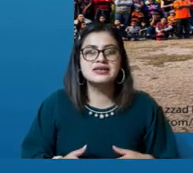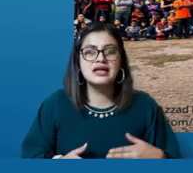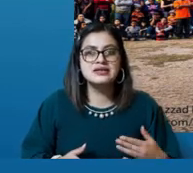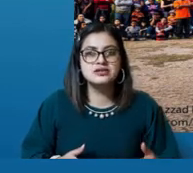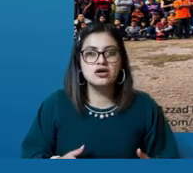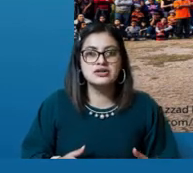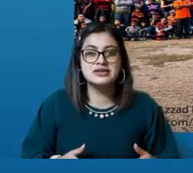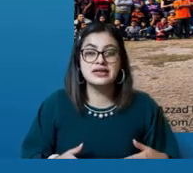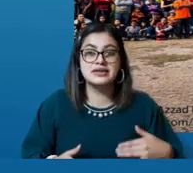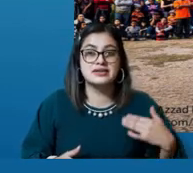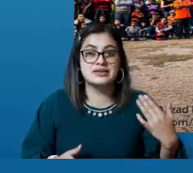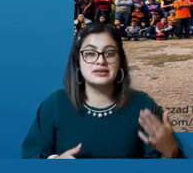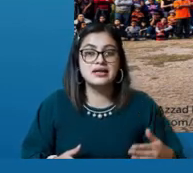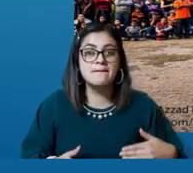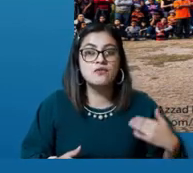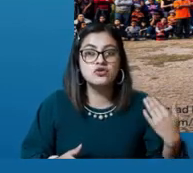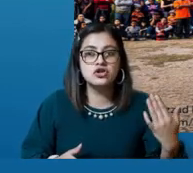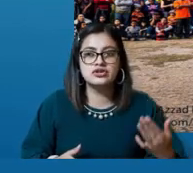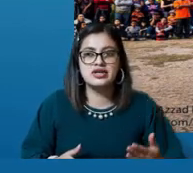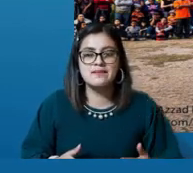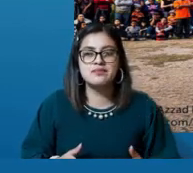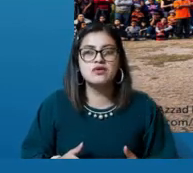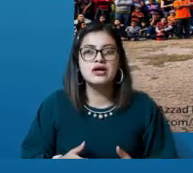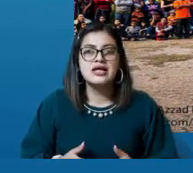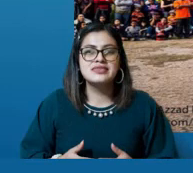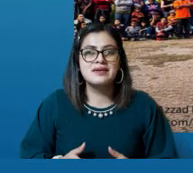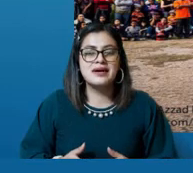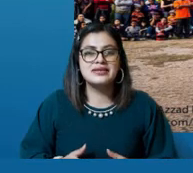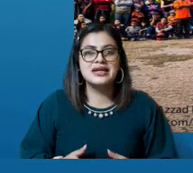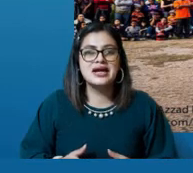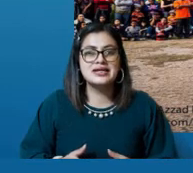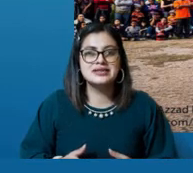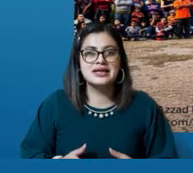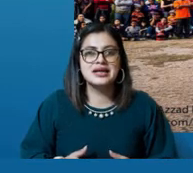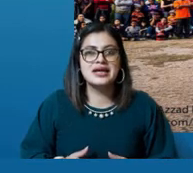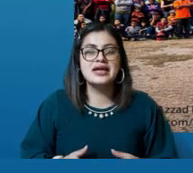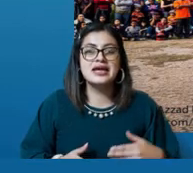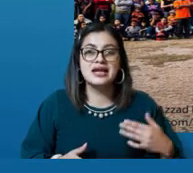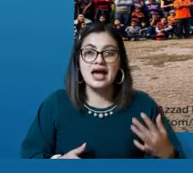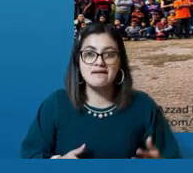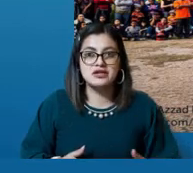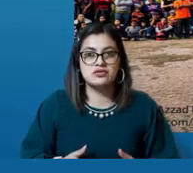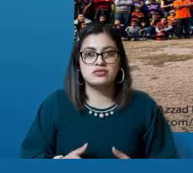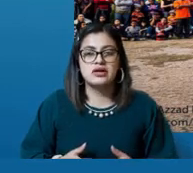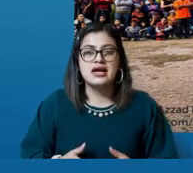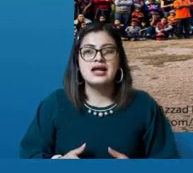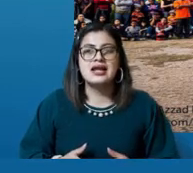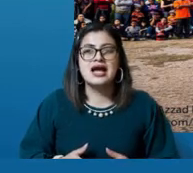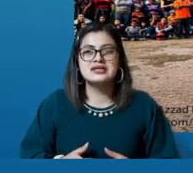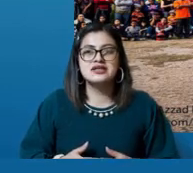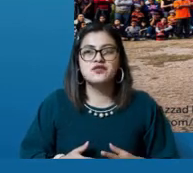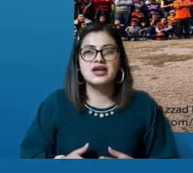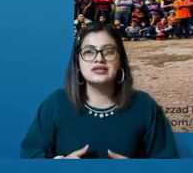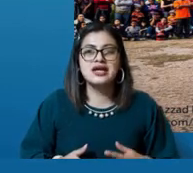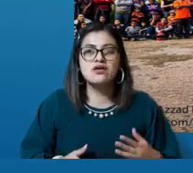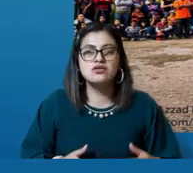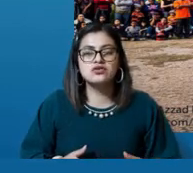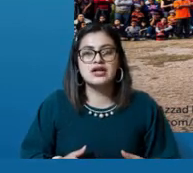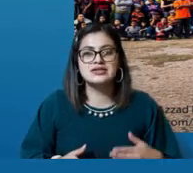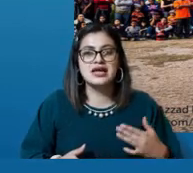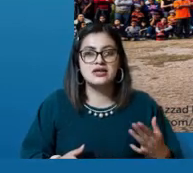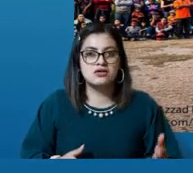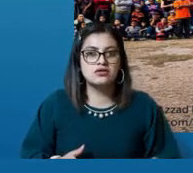como una tradición, se necesita mucho tiempo de manera que se cree el hábito. Las